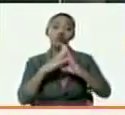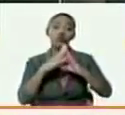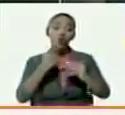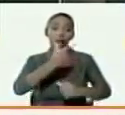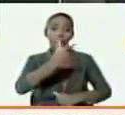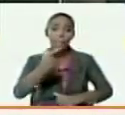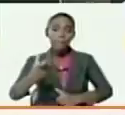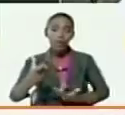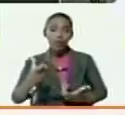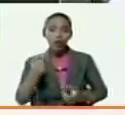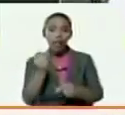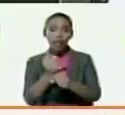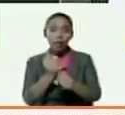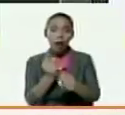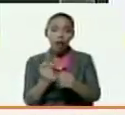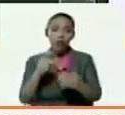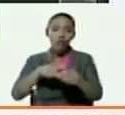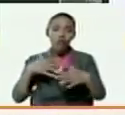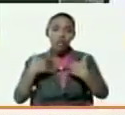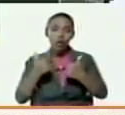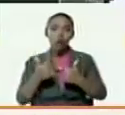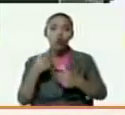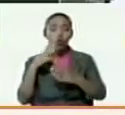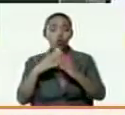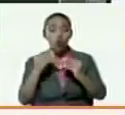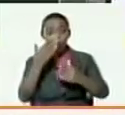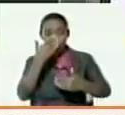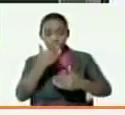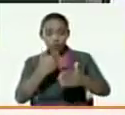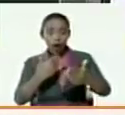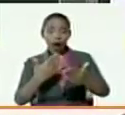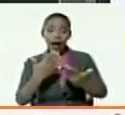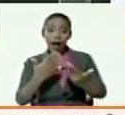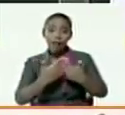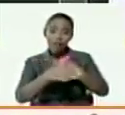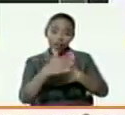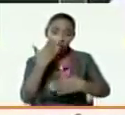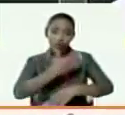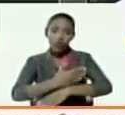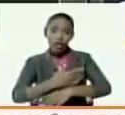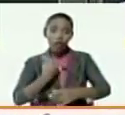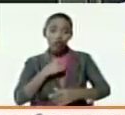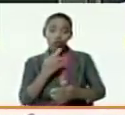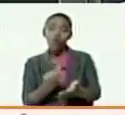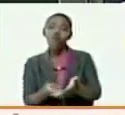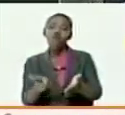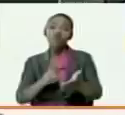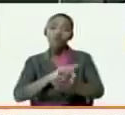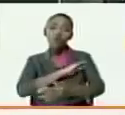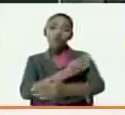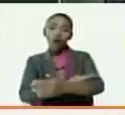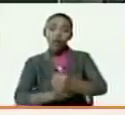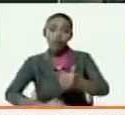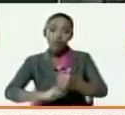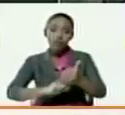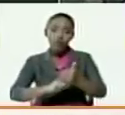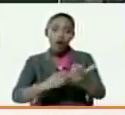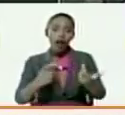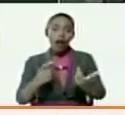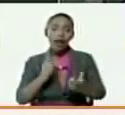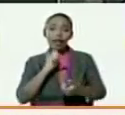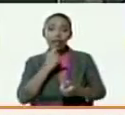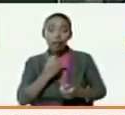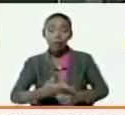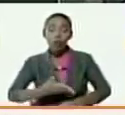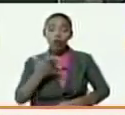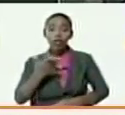y los pasos fronterizos. También es importante para nosotros reforzar todo lo que es la prevención. La clave en el